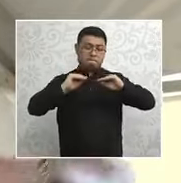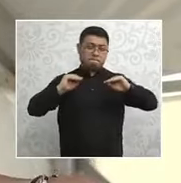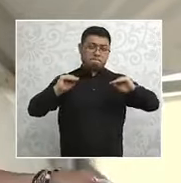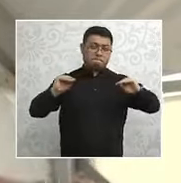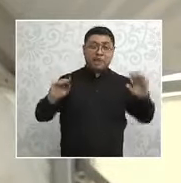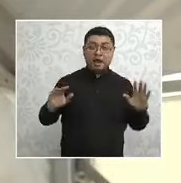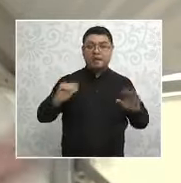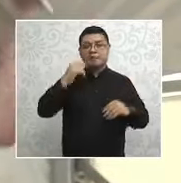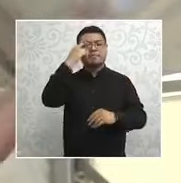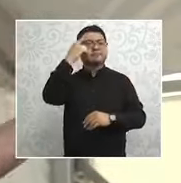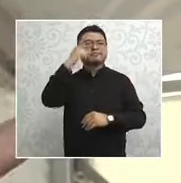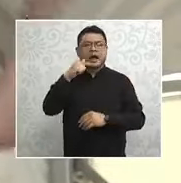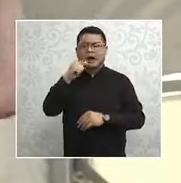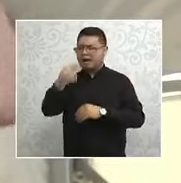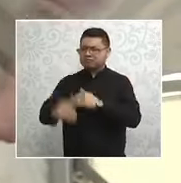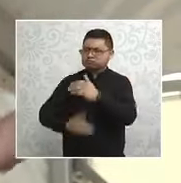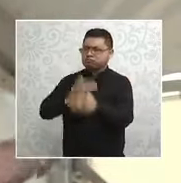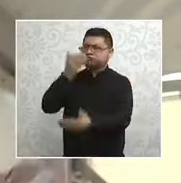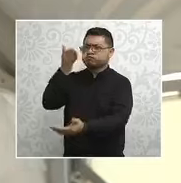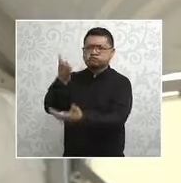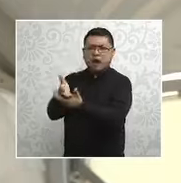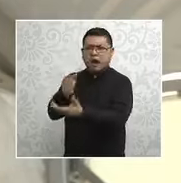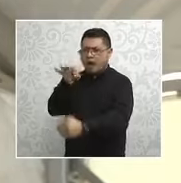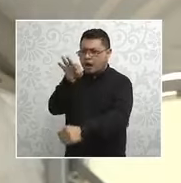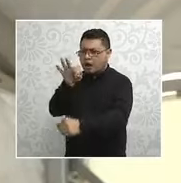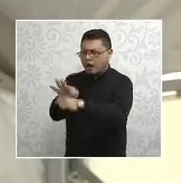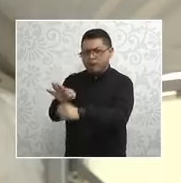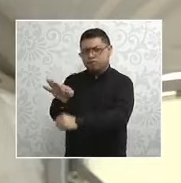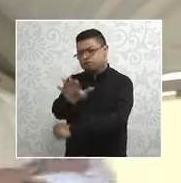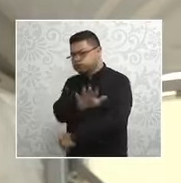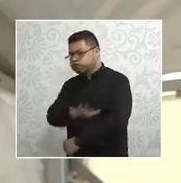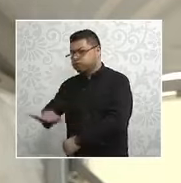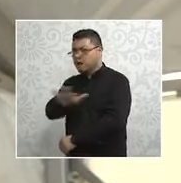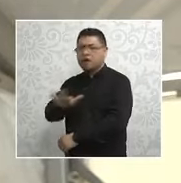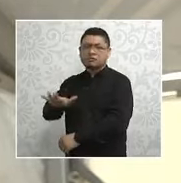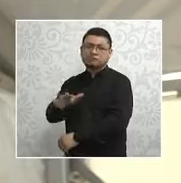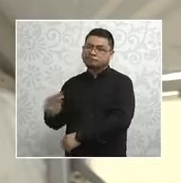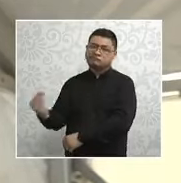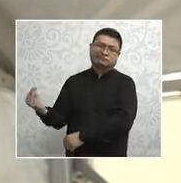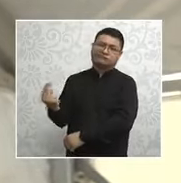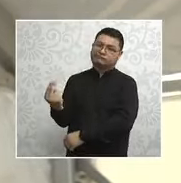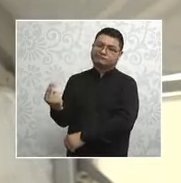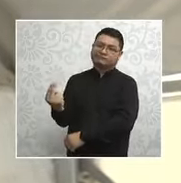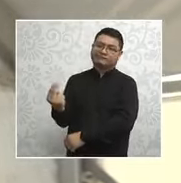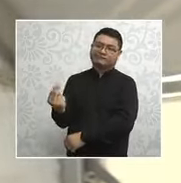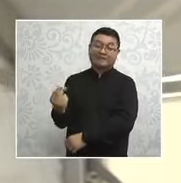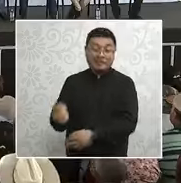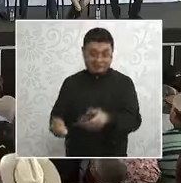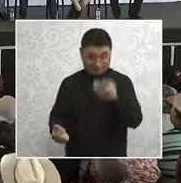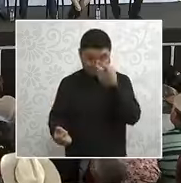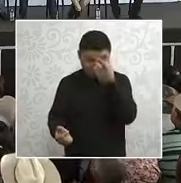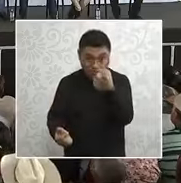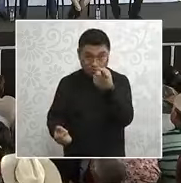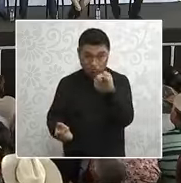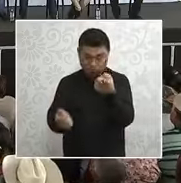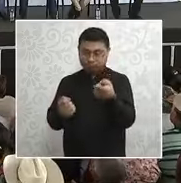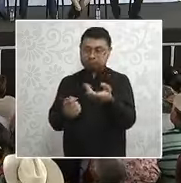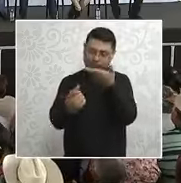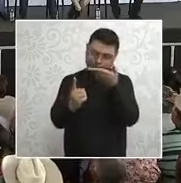inscribirse en la defensa de los más necesitados ese eres tú Claudia y ese corazón no se